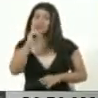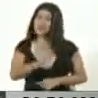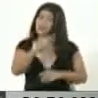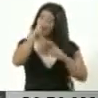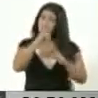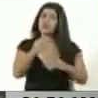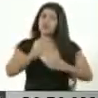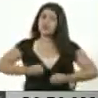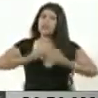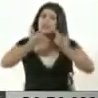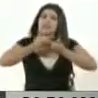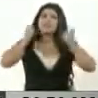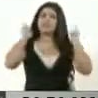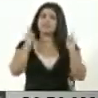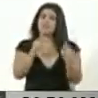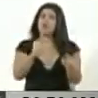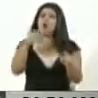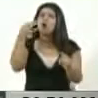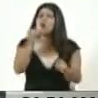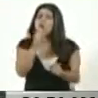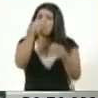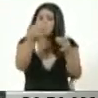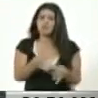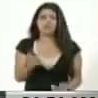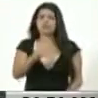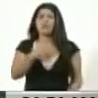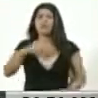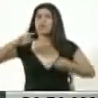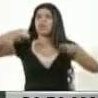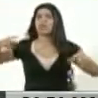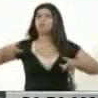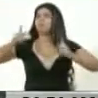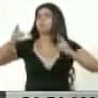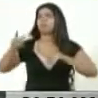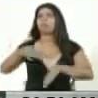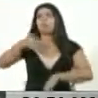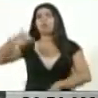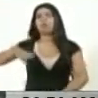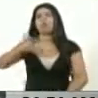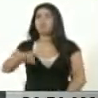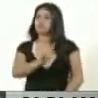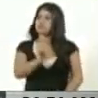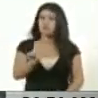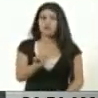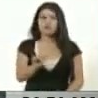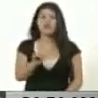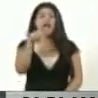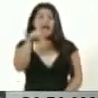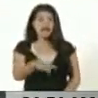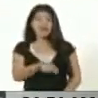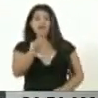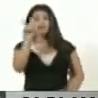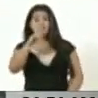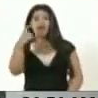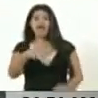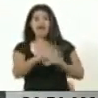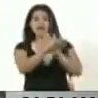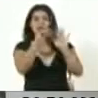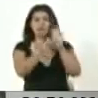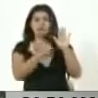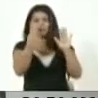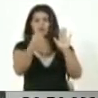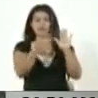Yo siempre lo revisto, aquí hay dos artículos de la Constitución, el 57 que habla de la libertad de expresión, del derecho a la libertad de